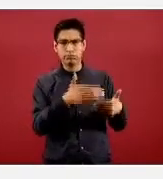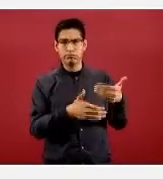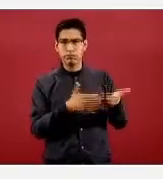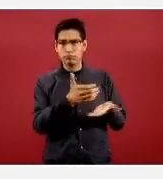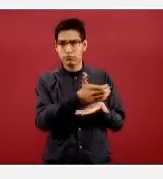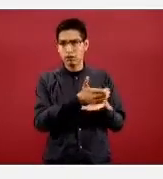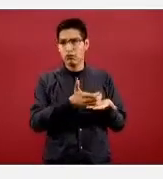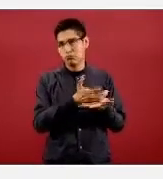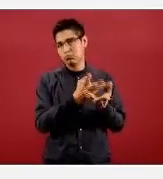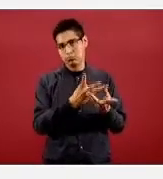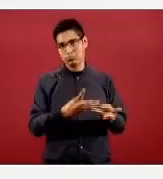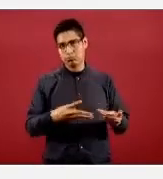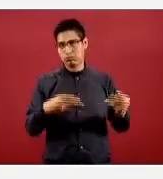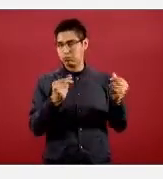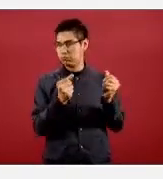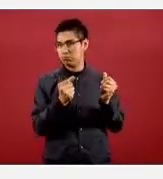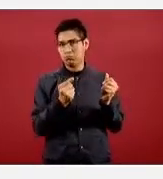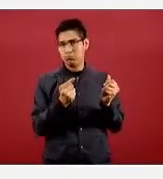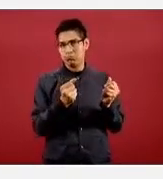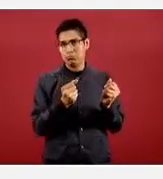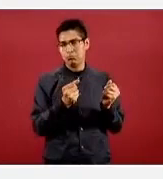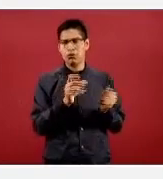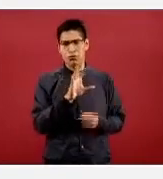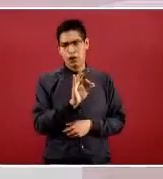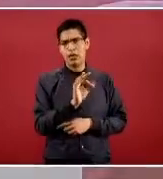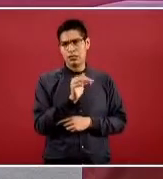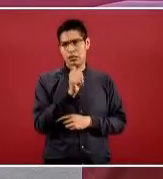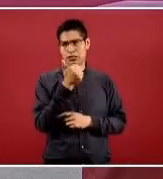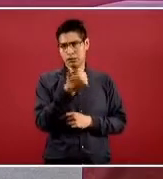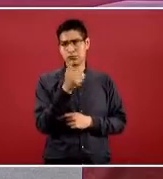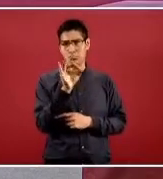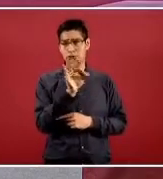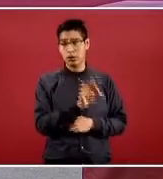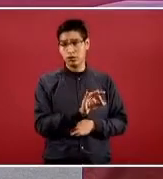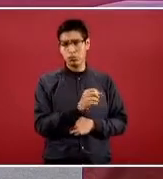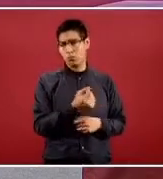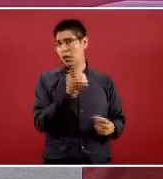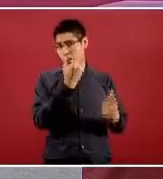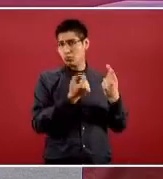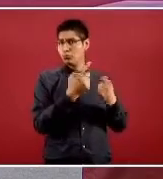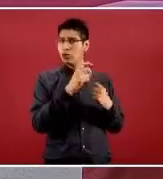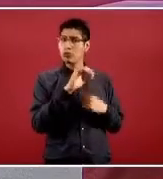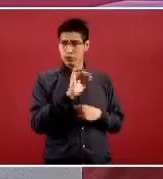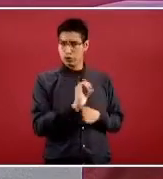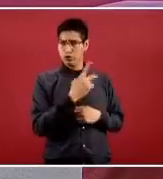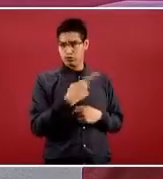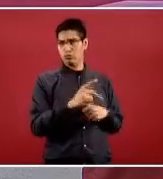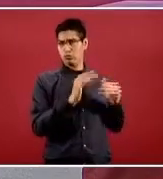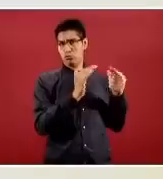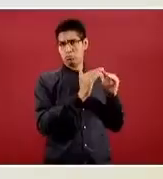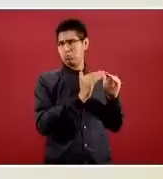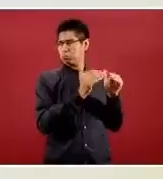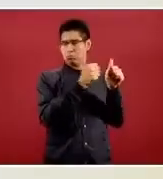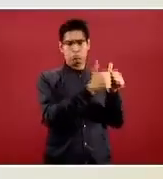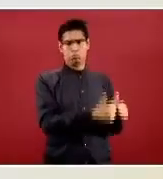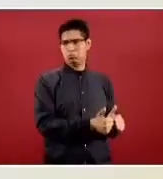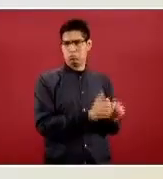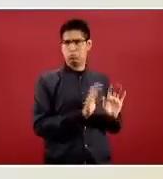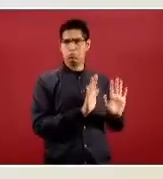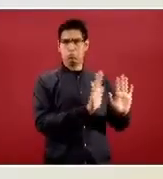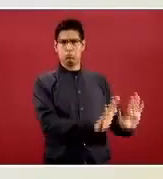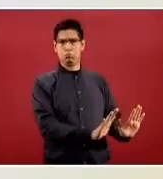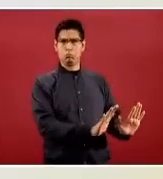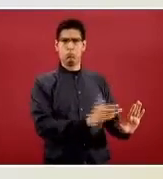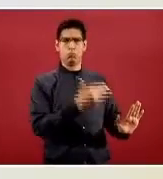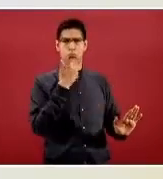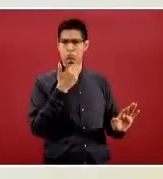favorable, la gran mayoría de ellos veíamos que habían tenido una atención ambulatoria o un resguardo domiciliario solamente, y